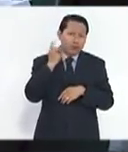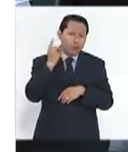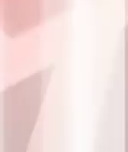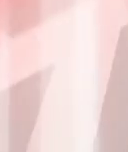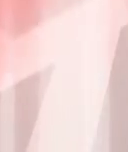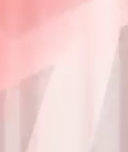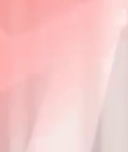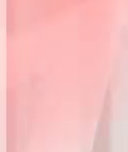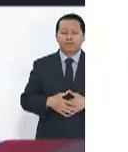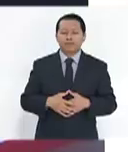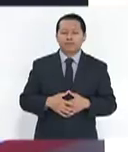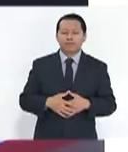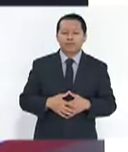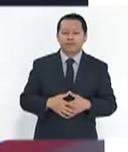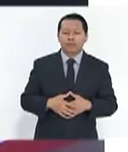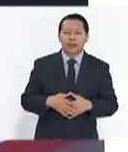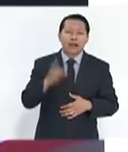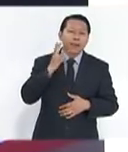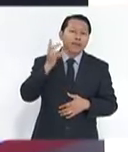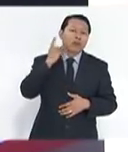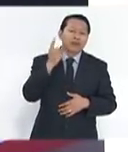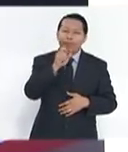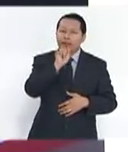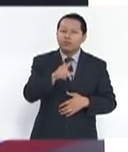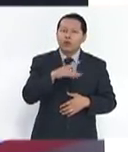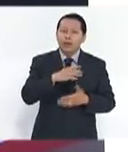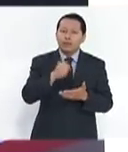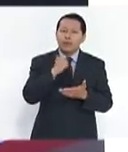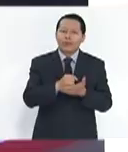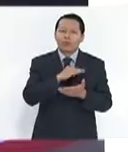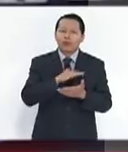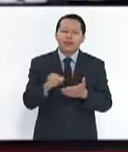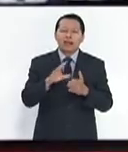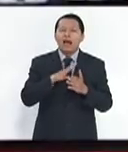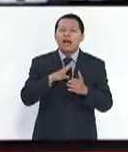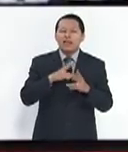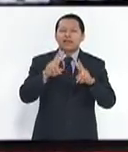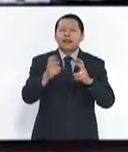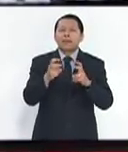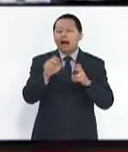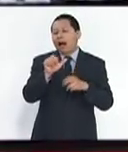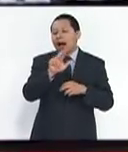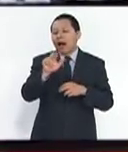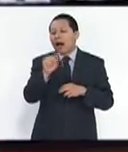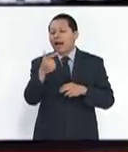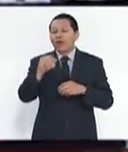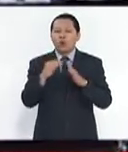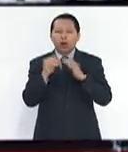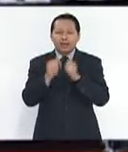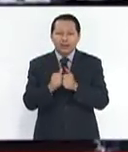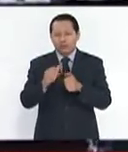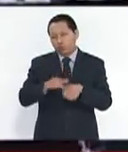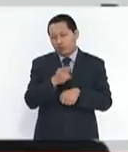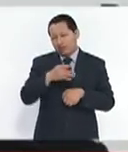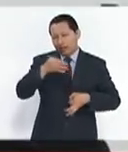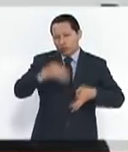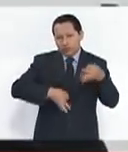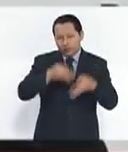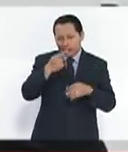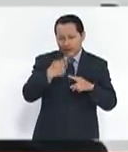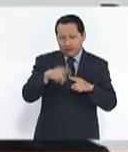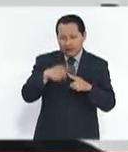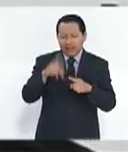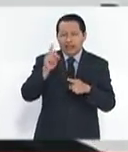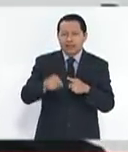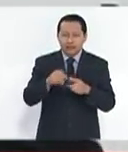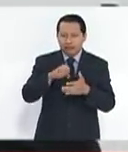legislaturas. La Cámara de Diputados también aprobó eliminar la figura del arraigo de una persona ejercida por la autoridad judicial. La reforma